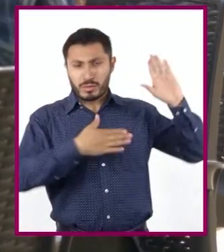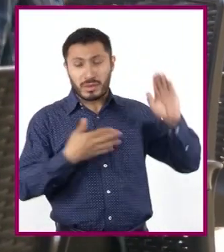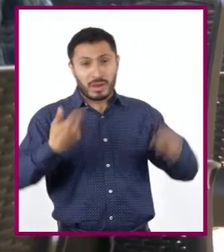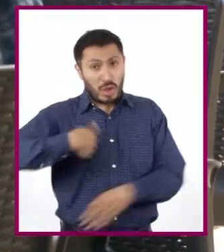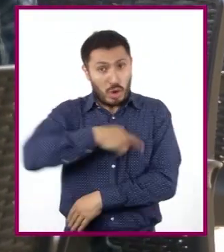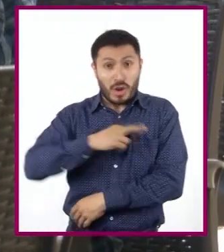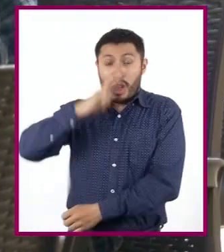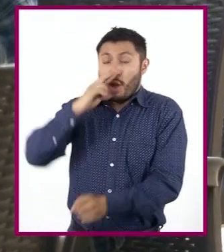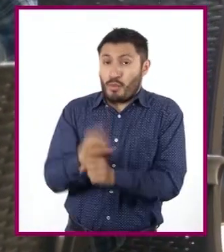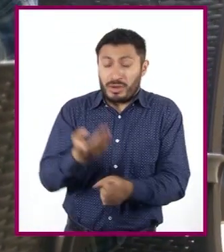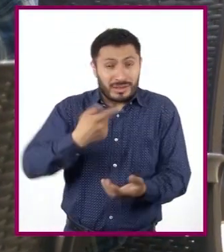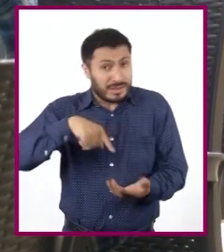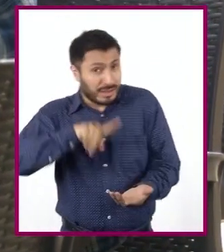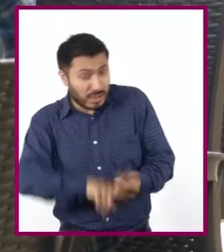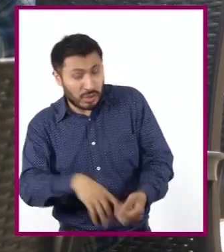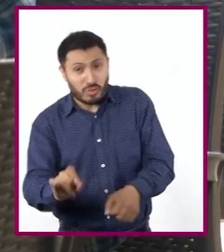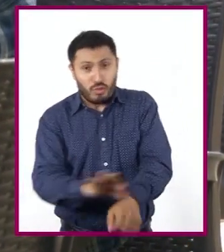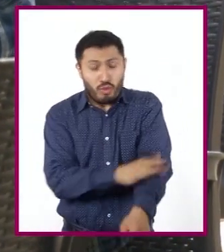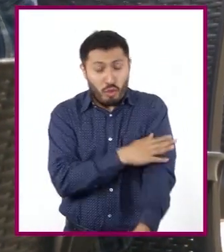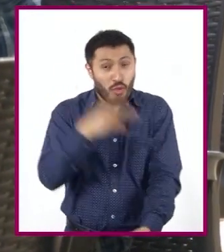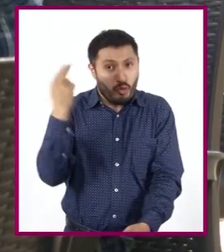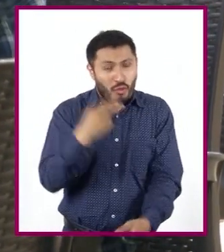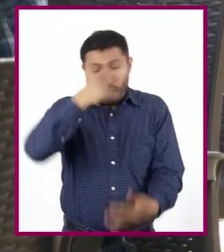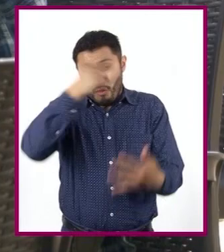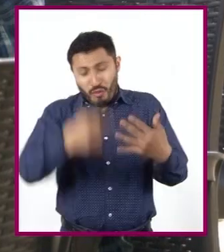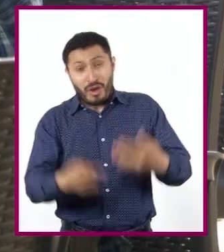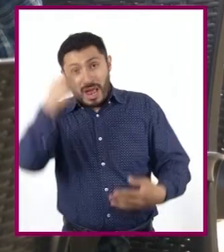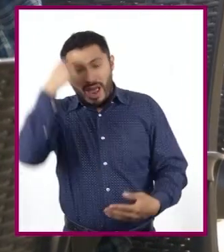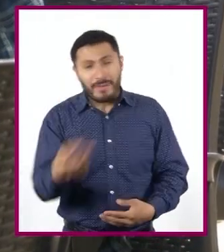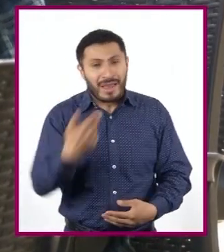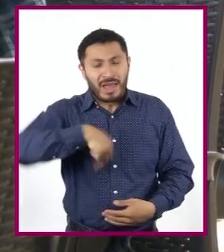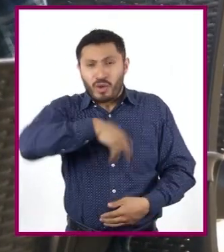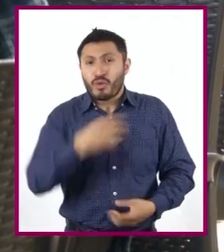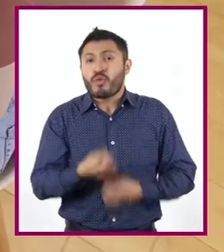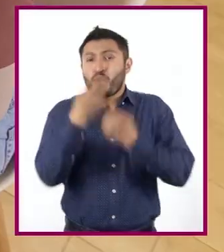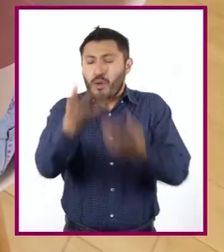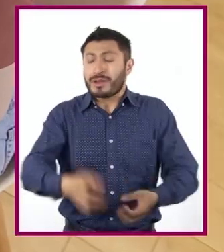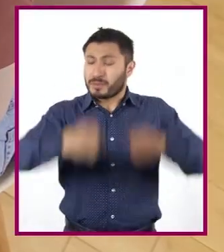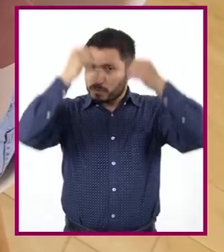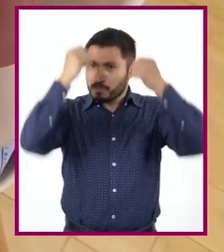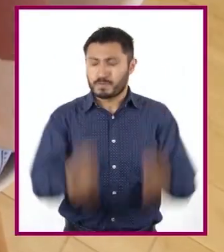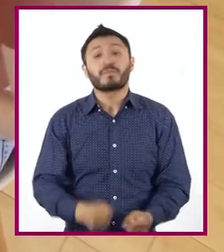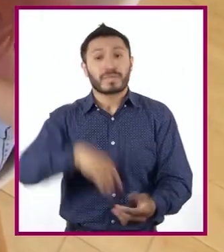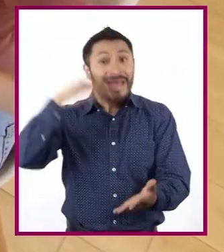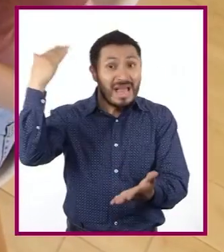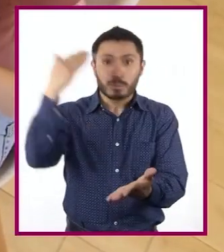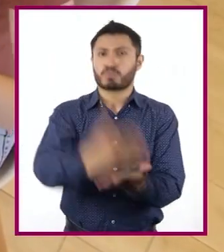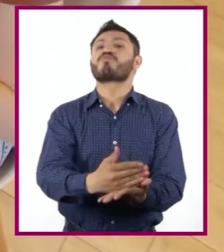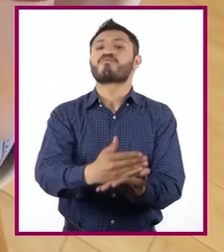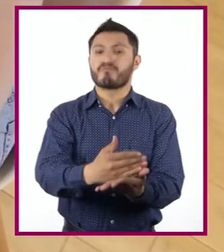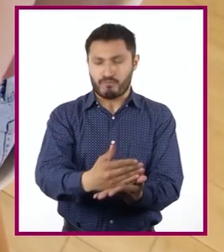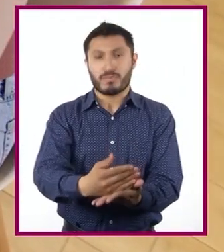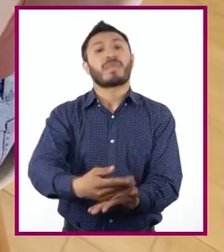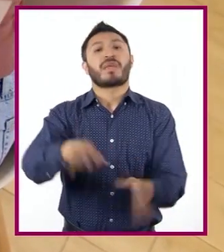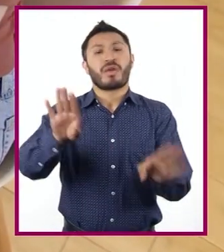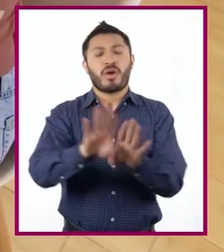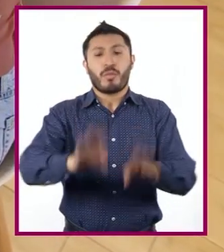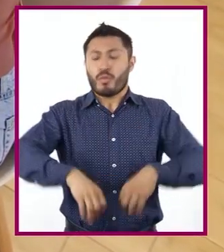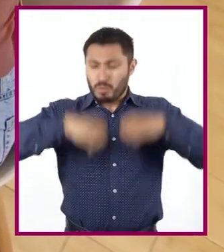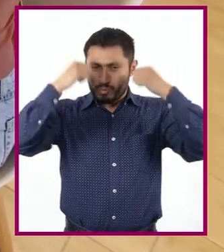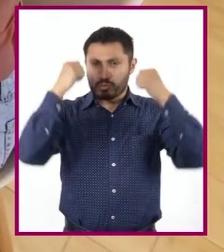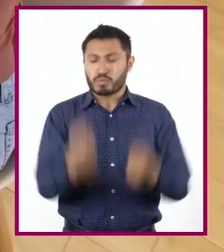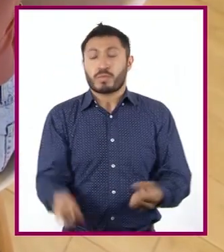sangre. El hombre tomó asiento a una mesa y sus acompañantes trazaron un semicírculo a sus flancos.